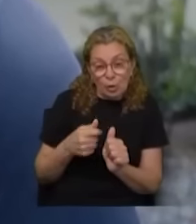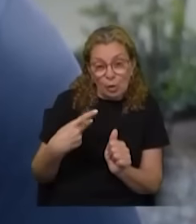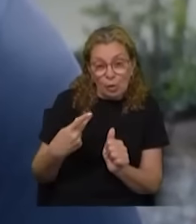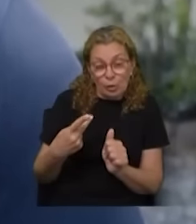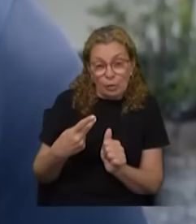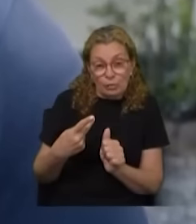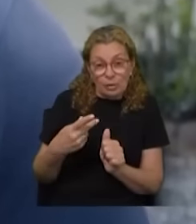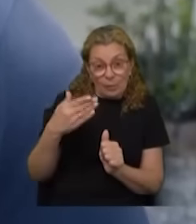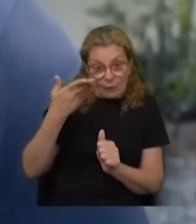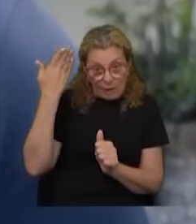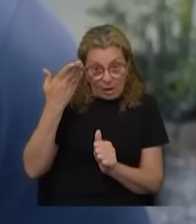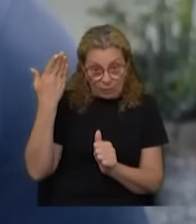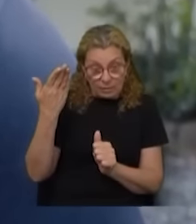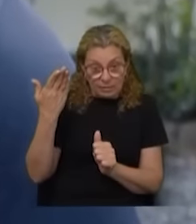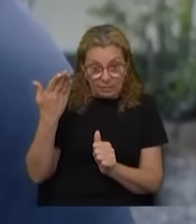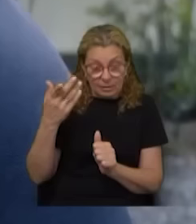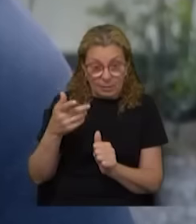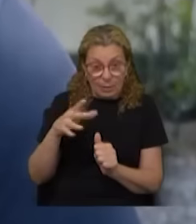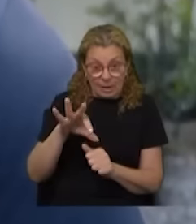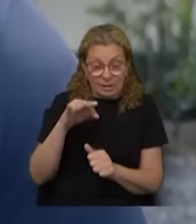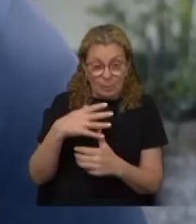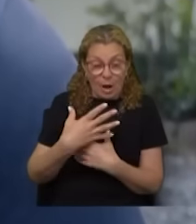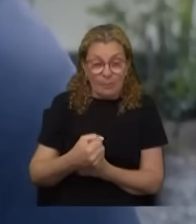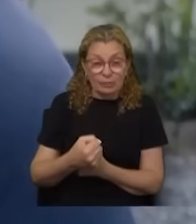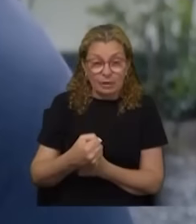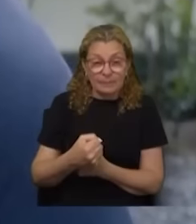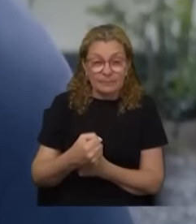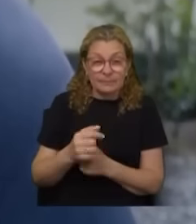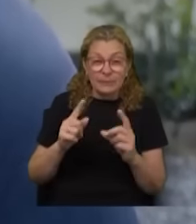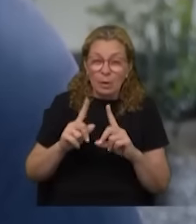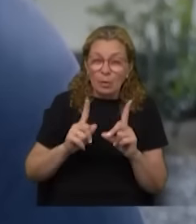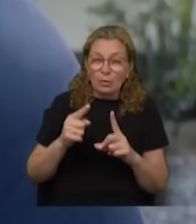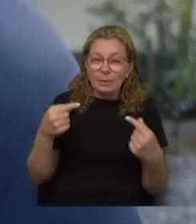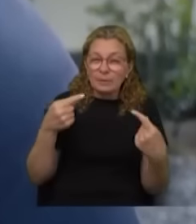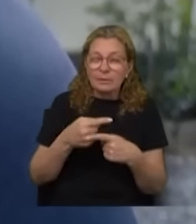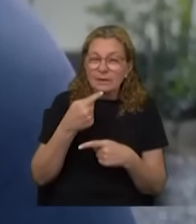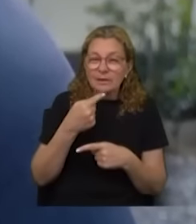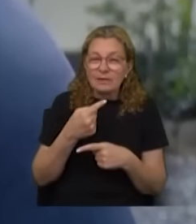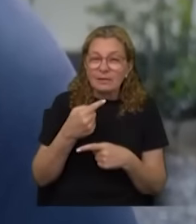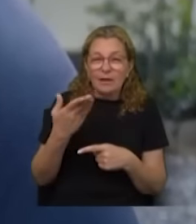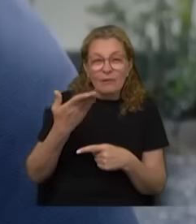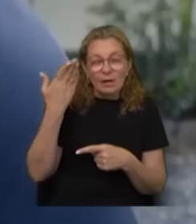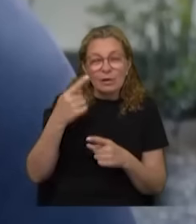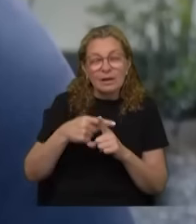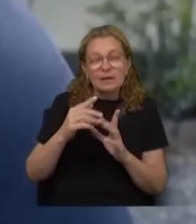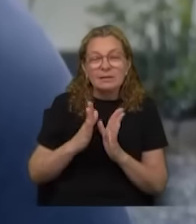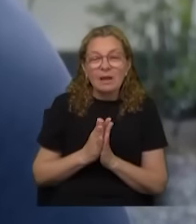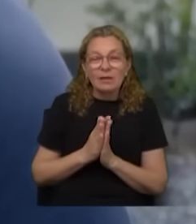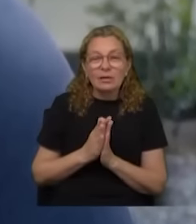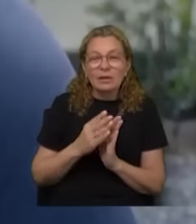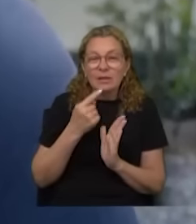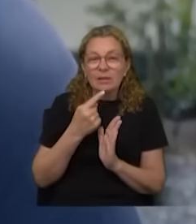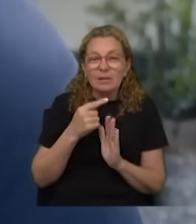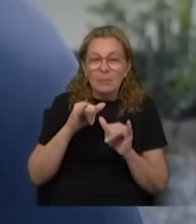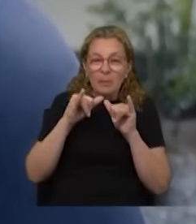inspira en esos valores y por eso la adherimos algunos cuestionamientos van en la línea también de los valores cristianos que por ahí se